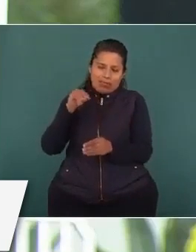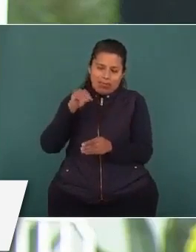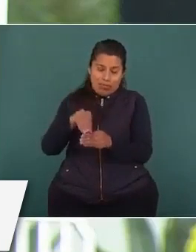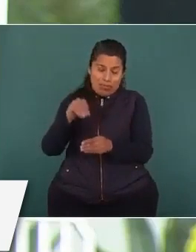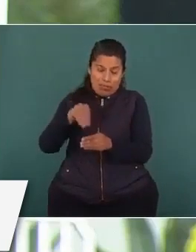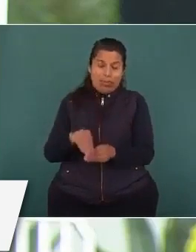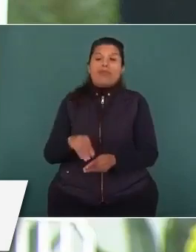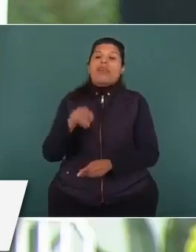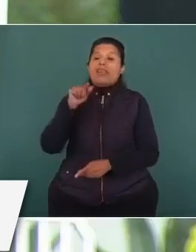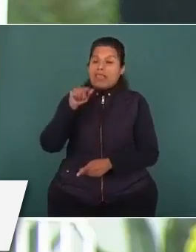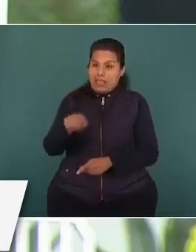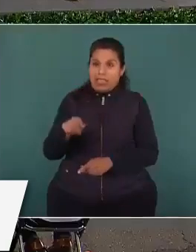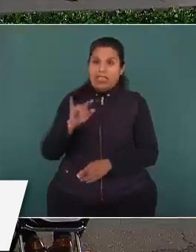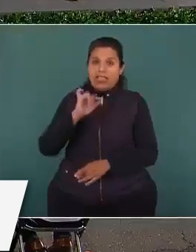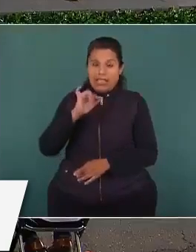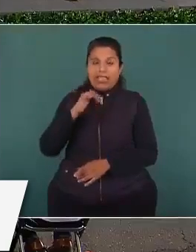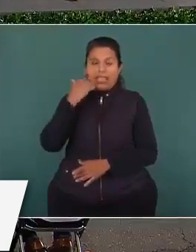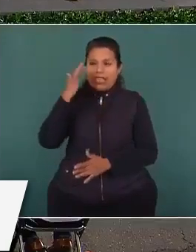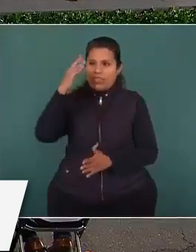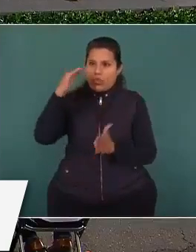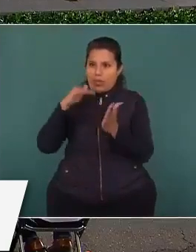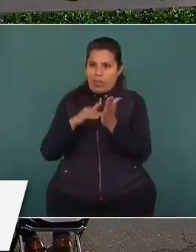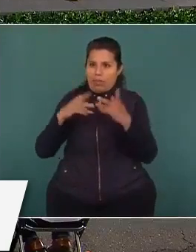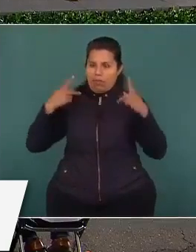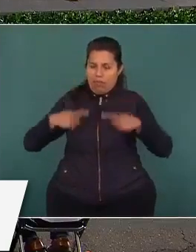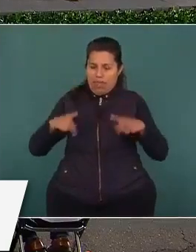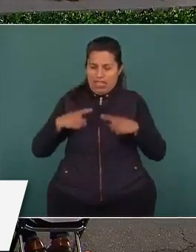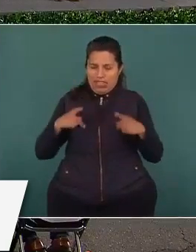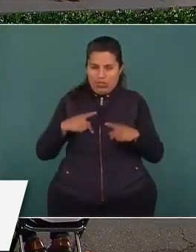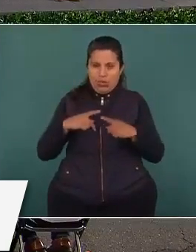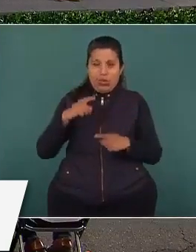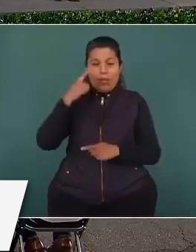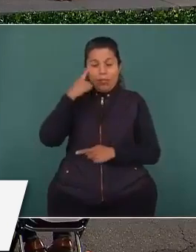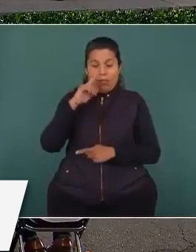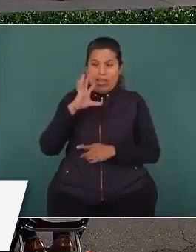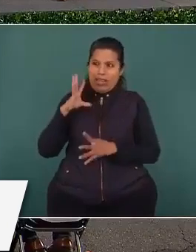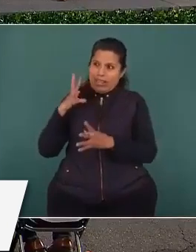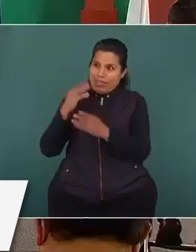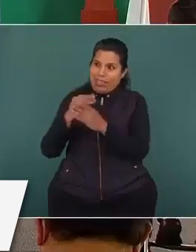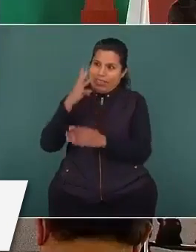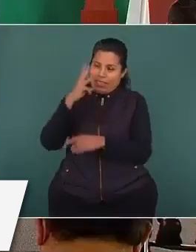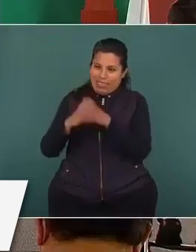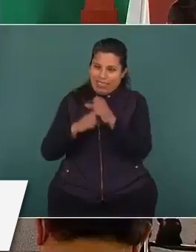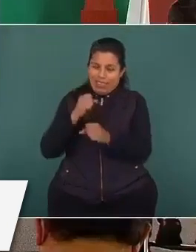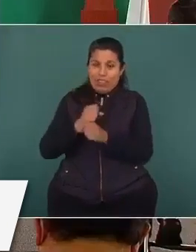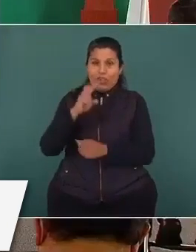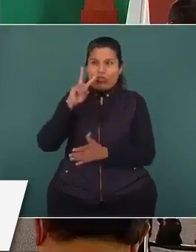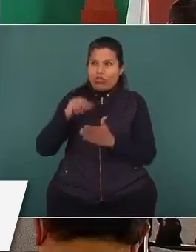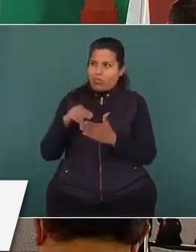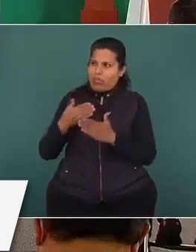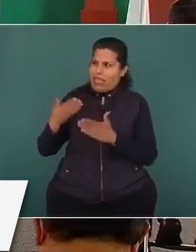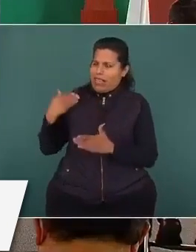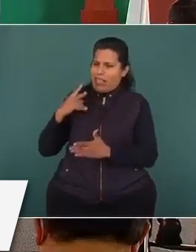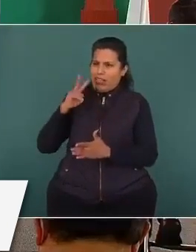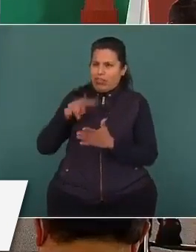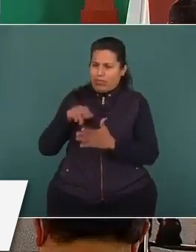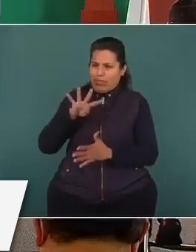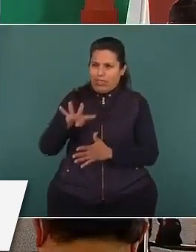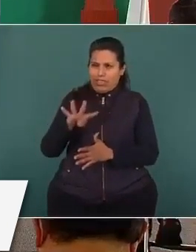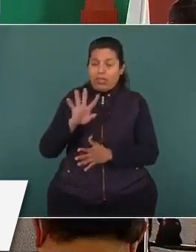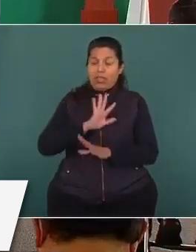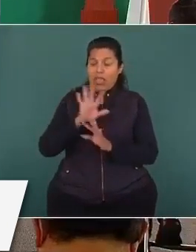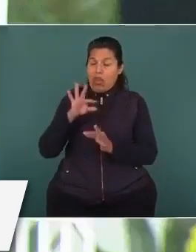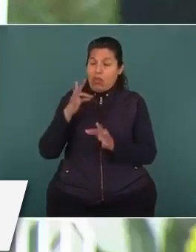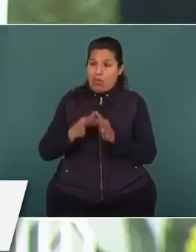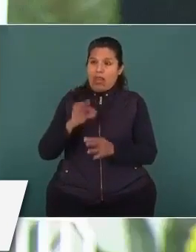Para poder cumplir los 50 mil elementos en los tres años, en 2019 se cumplió la meta de